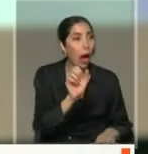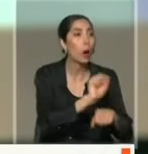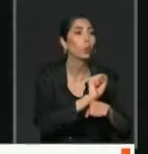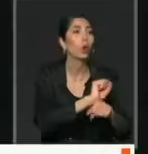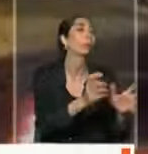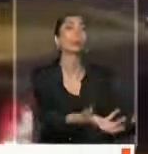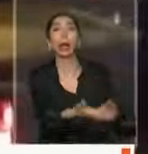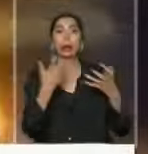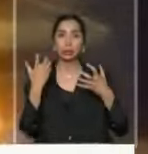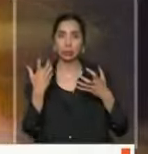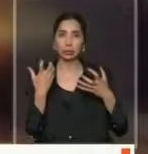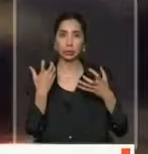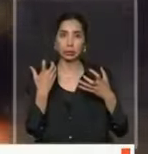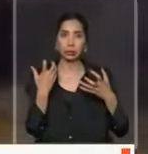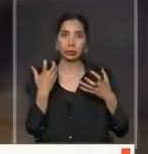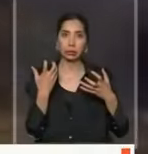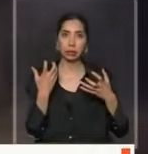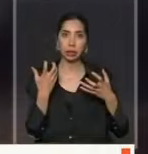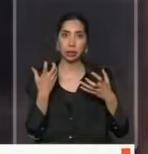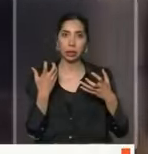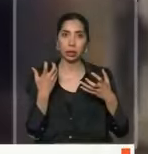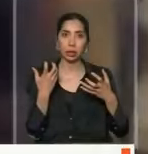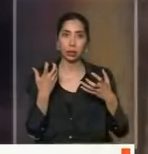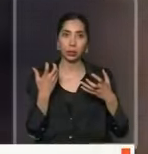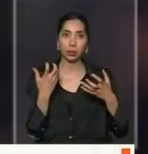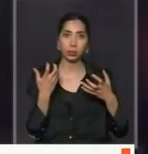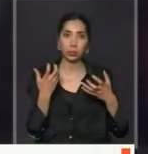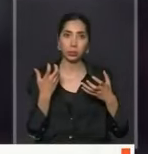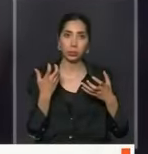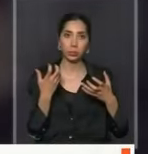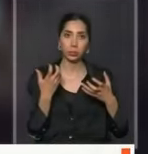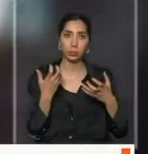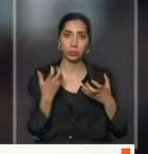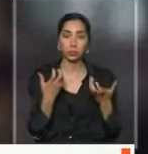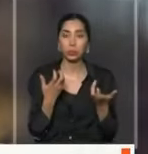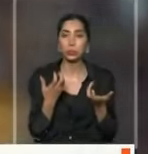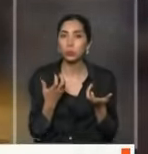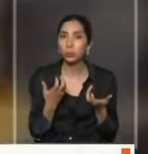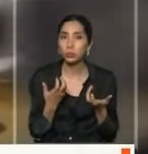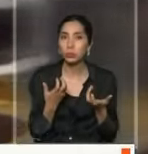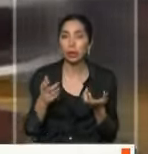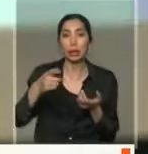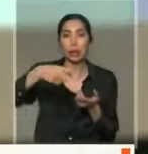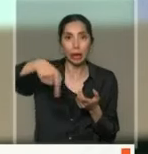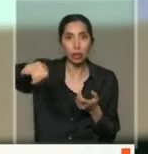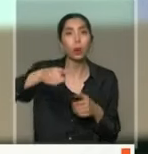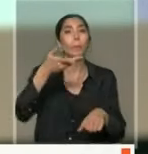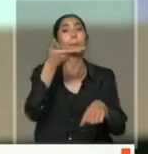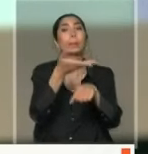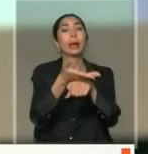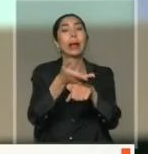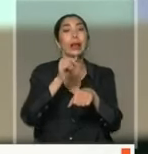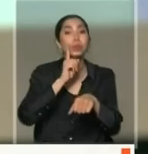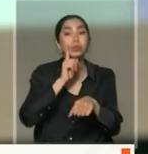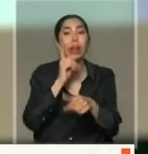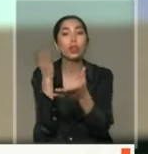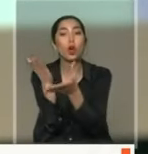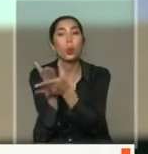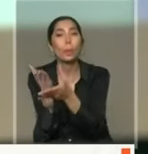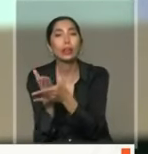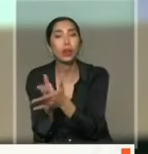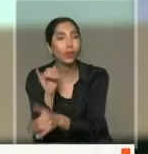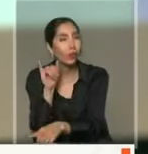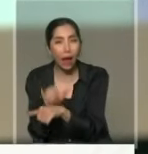entregárselo. Para efectos de poder habilitar la propiedad o dominio, ellos exhibían documentación falsificada o adulterada, principalmente